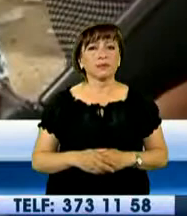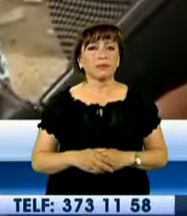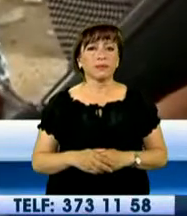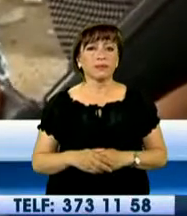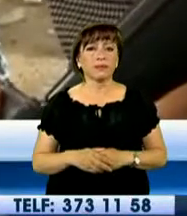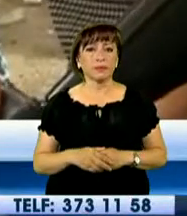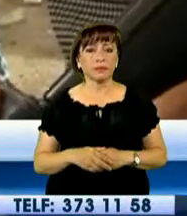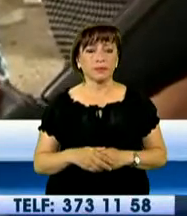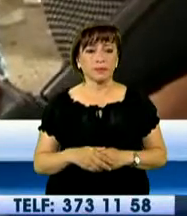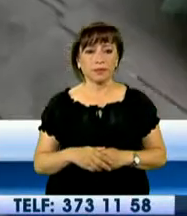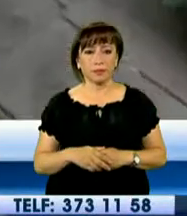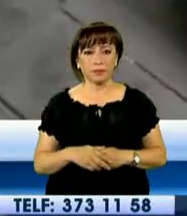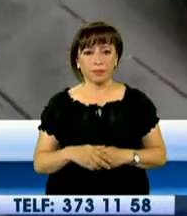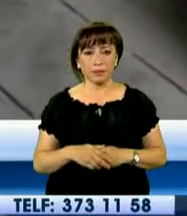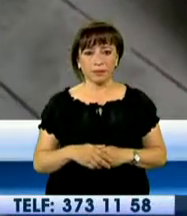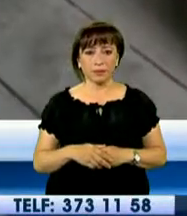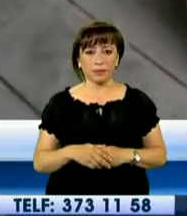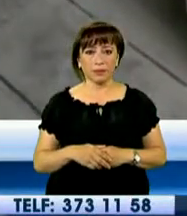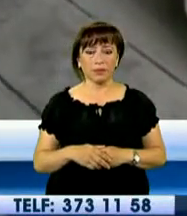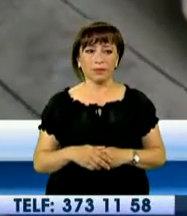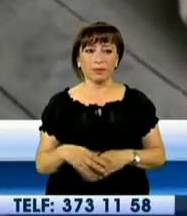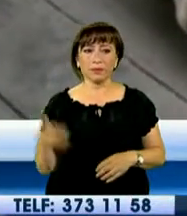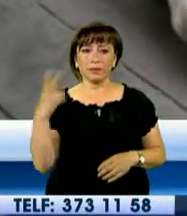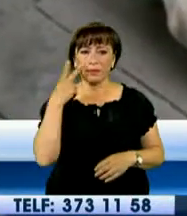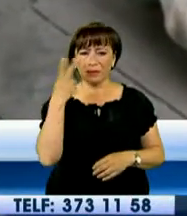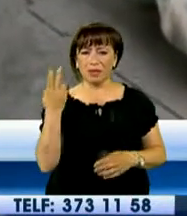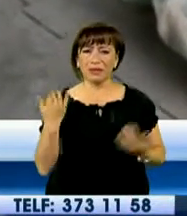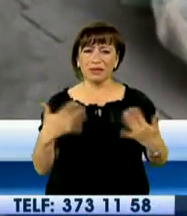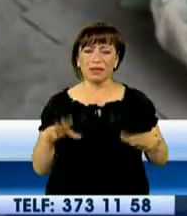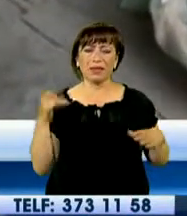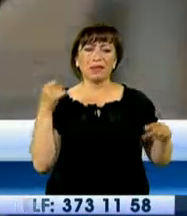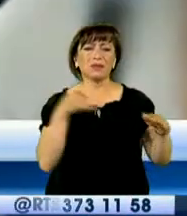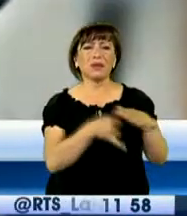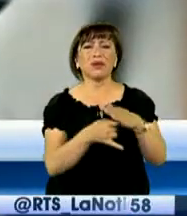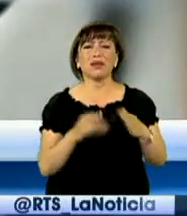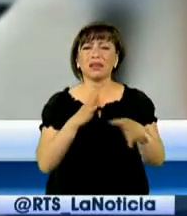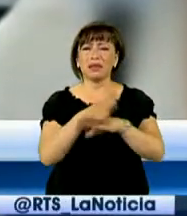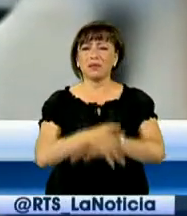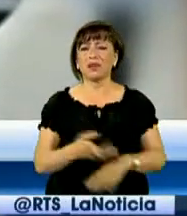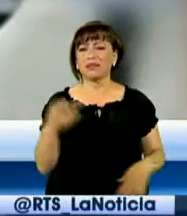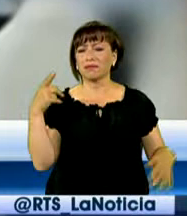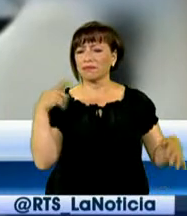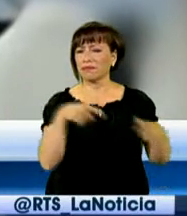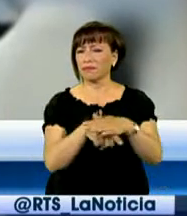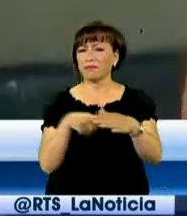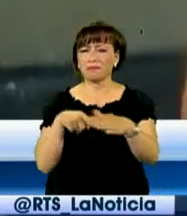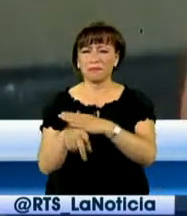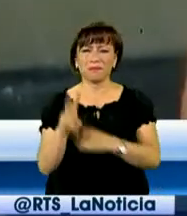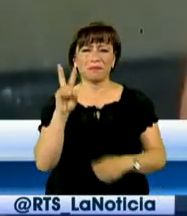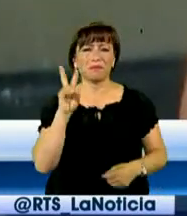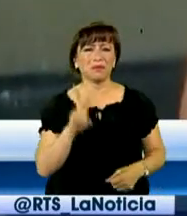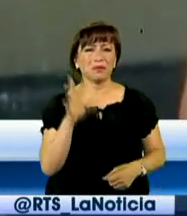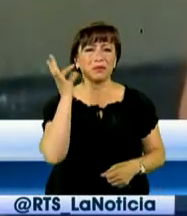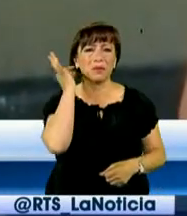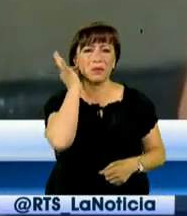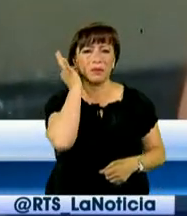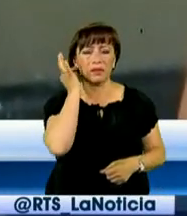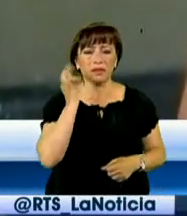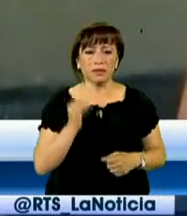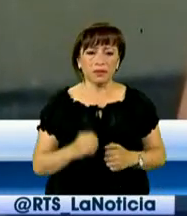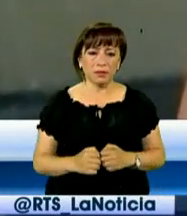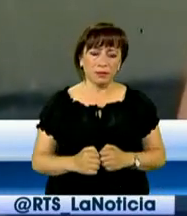ya le hacen lo que le hacen, la han violado y la matan. Y después vuelta la suben a mi tía al otro cuarto